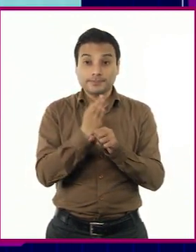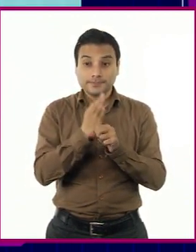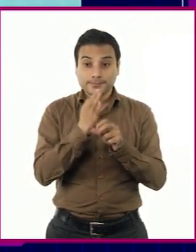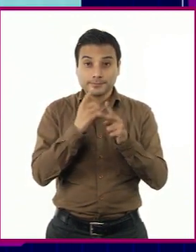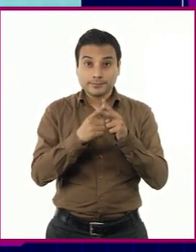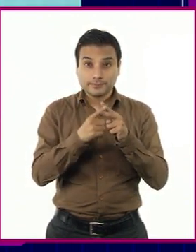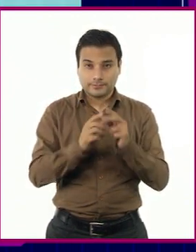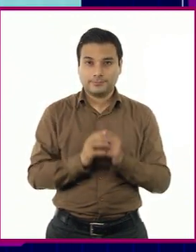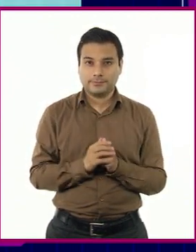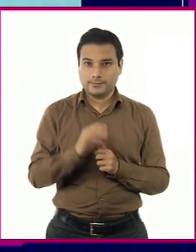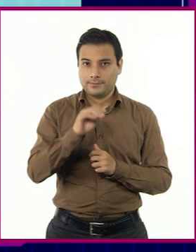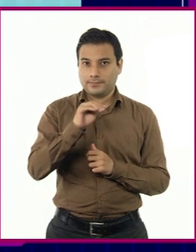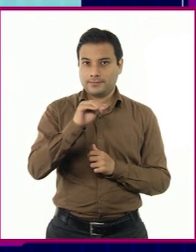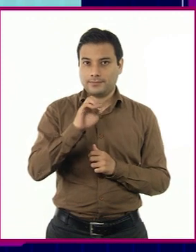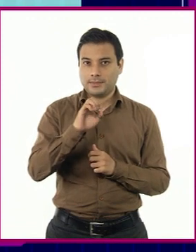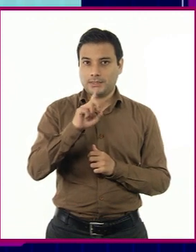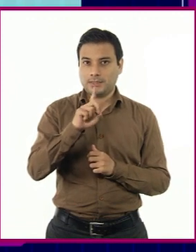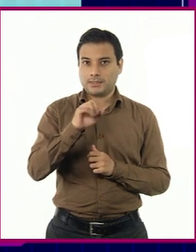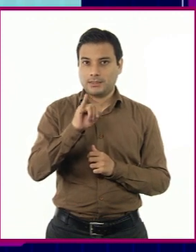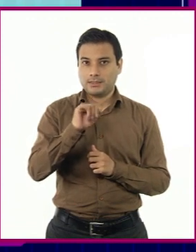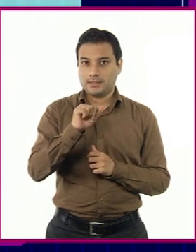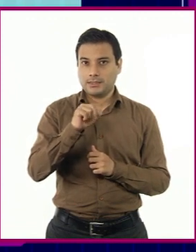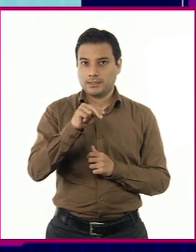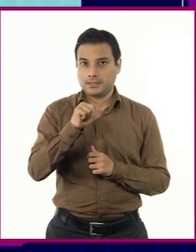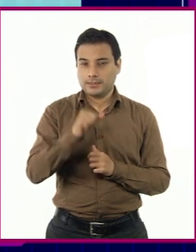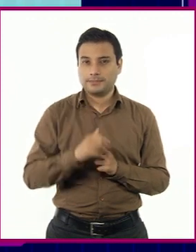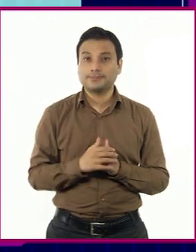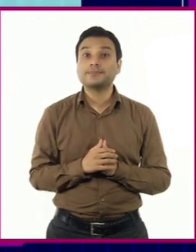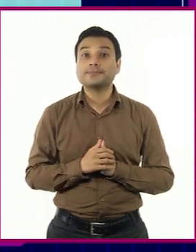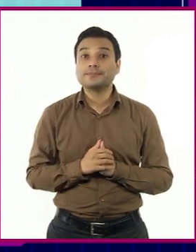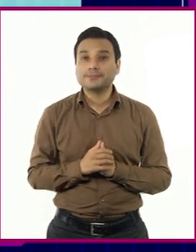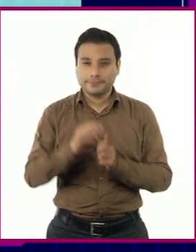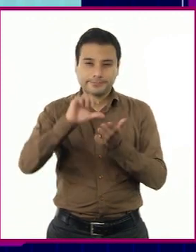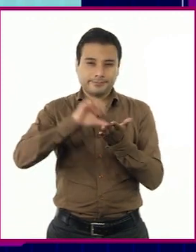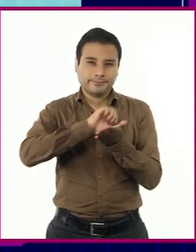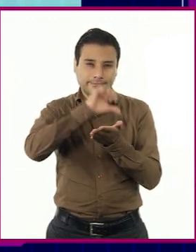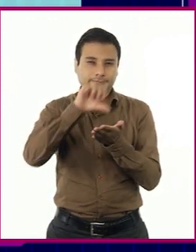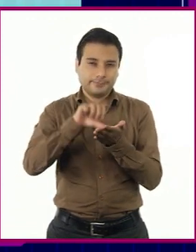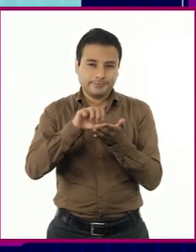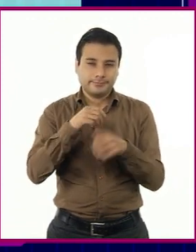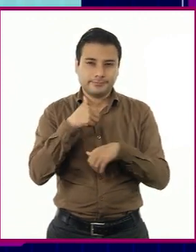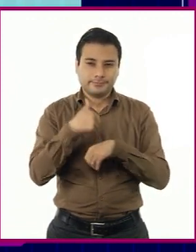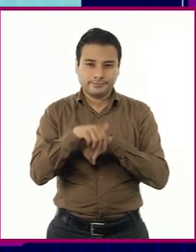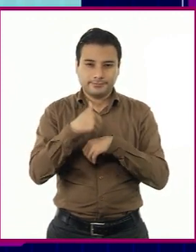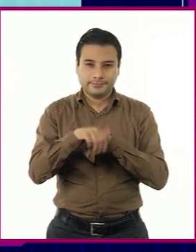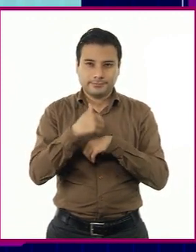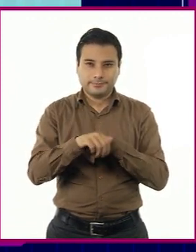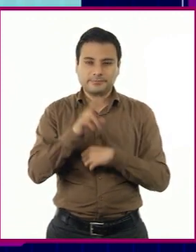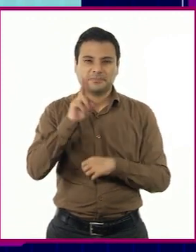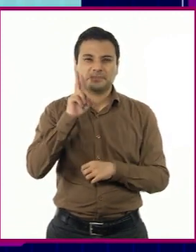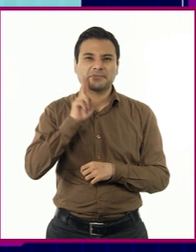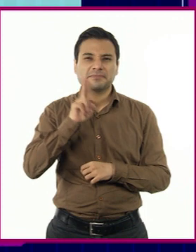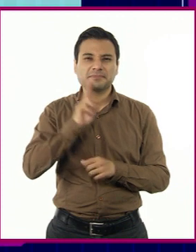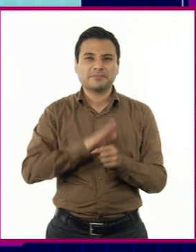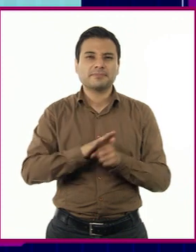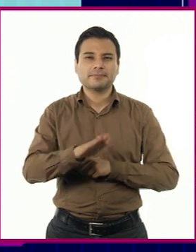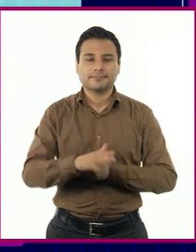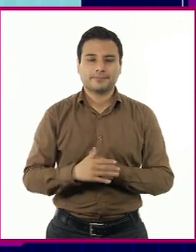mediana. La mediana es el dato que se encuentra a la mitad de un conjunto ordenado de